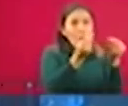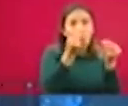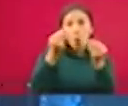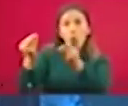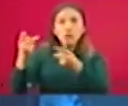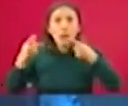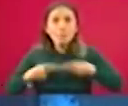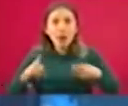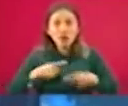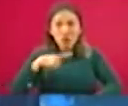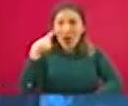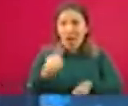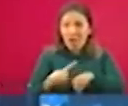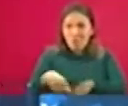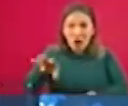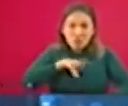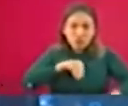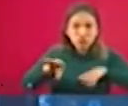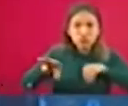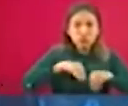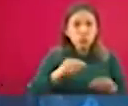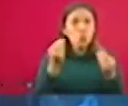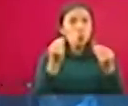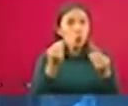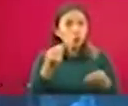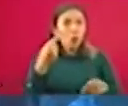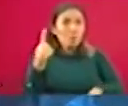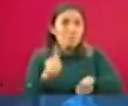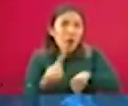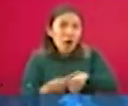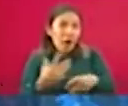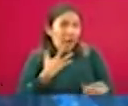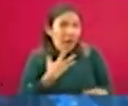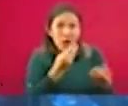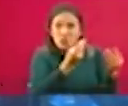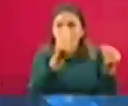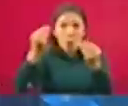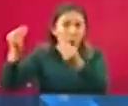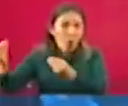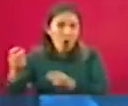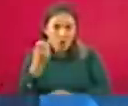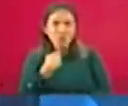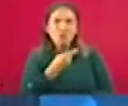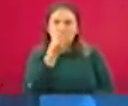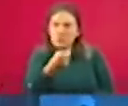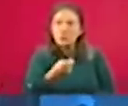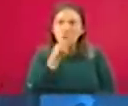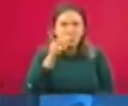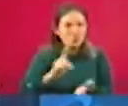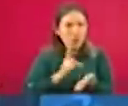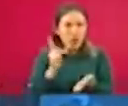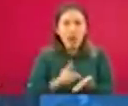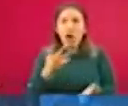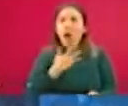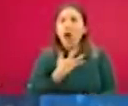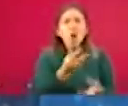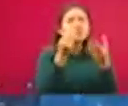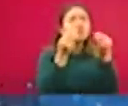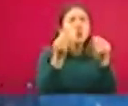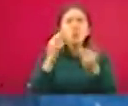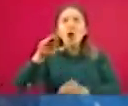nosotros ponemos a disposición del público la base de datos completa de la vigilancia epidemiológica, tal como surge. Simplemente se le